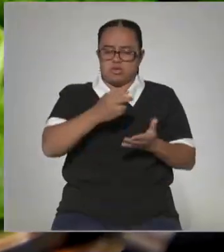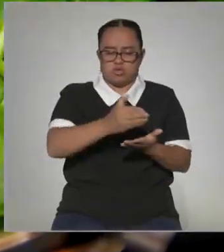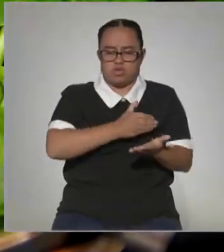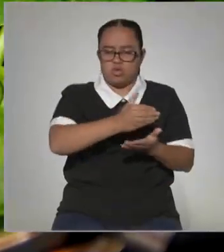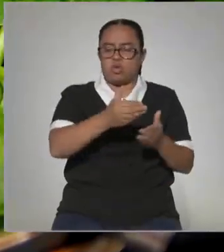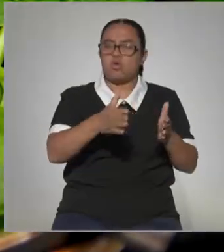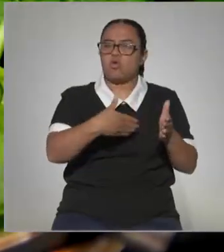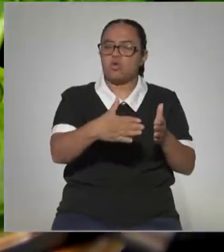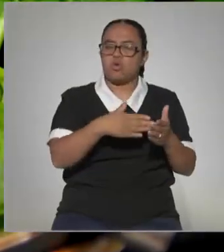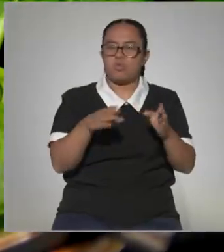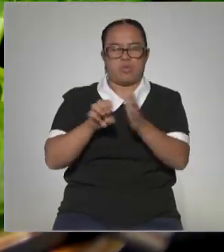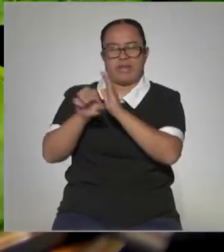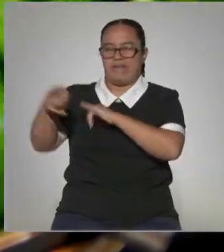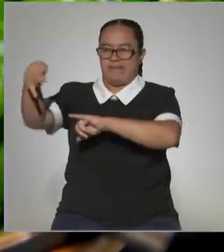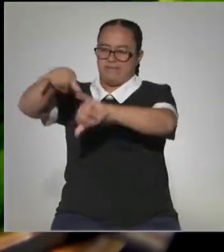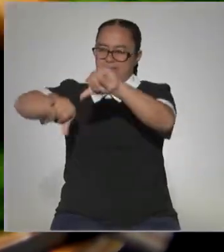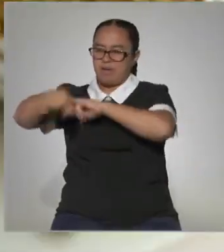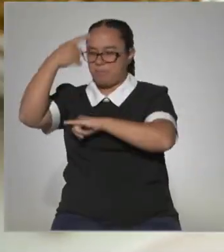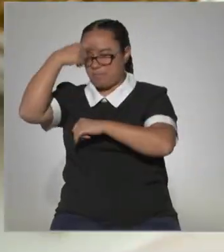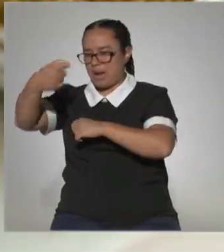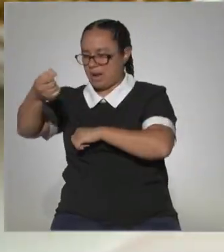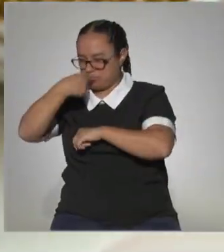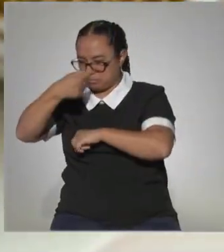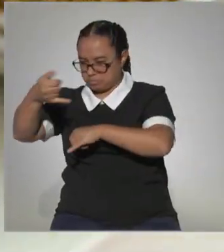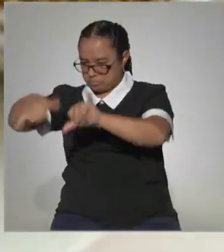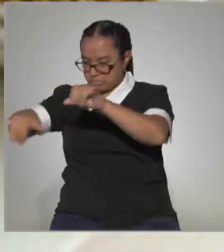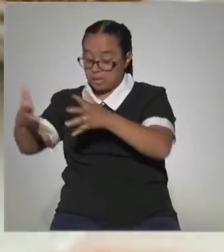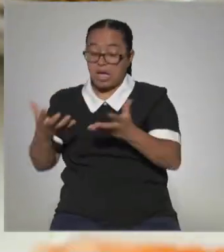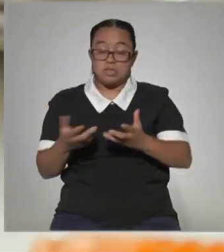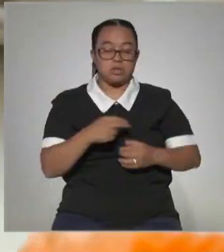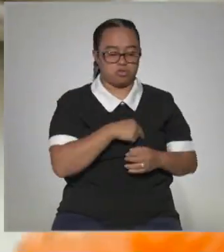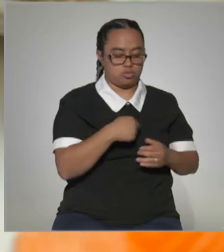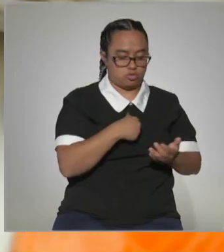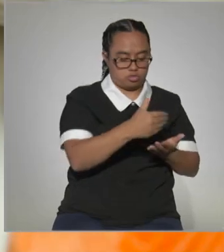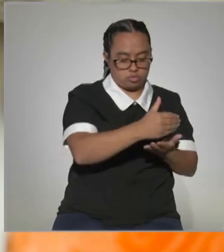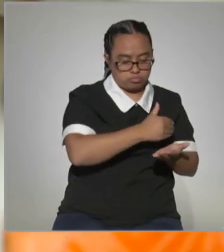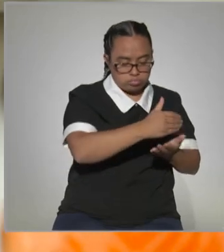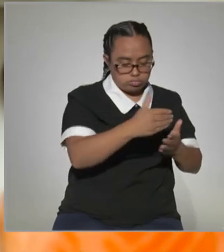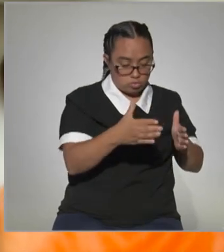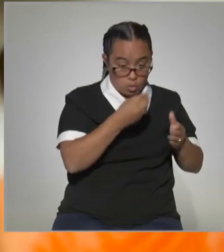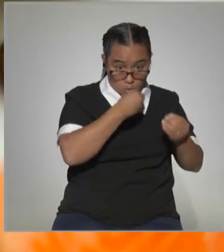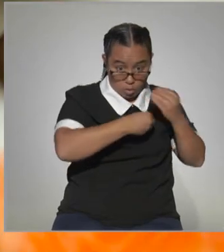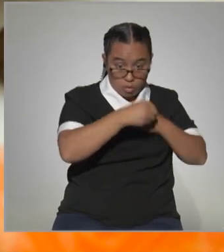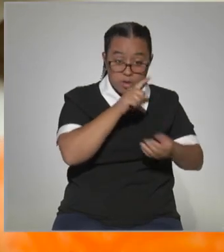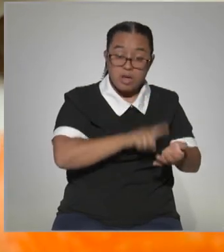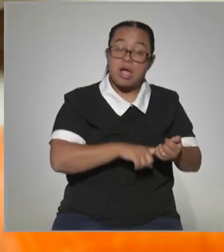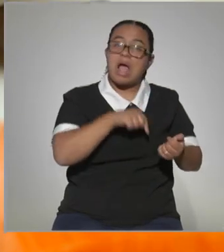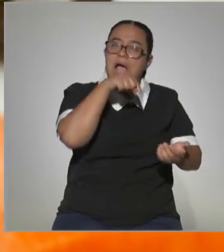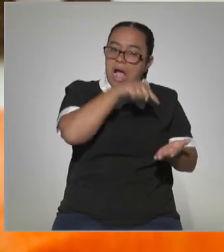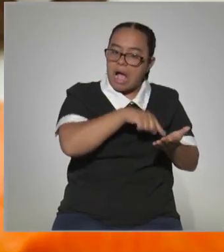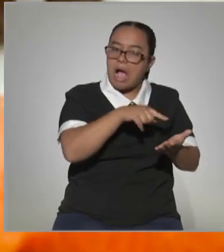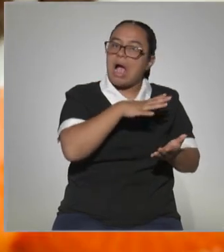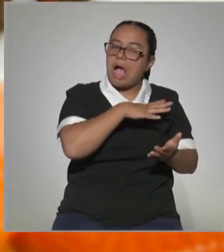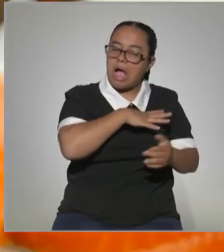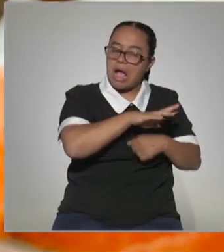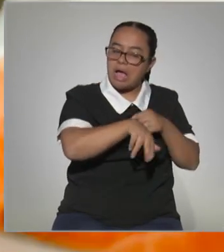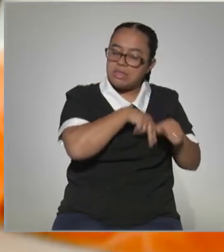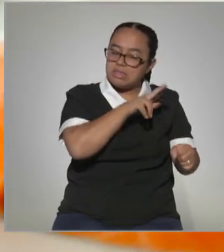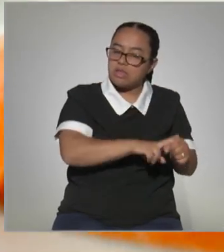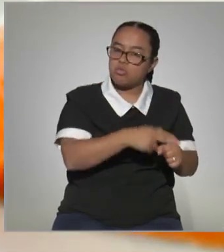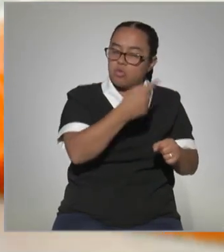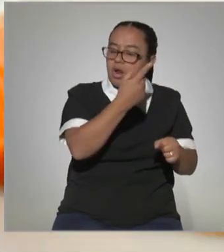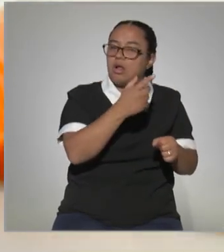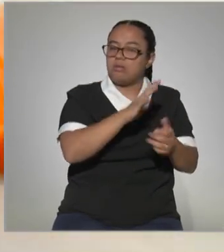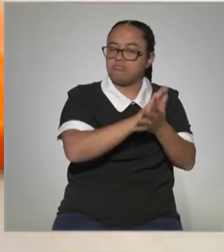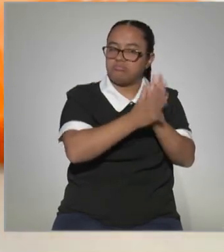en la farmacia preparan los principios activos, nosotros tenemos en los alimentos, los componentes de los alimentos y la forma